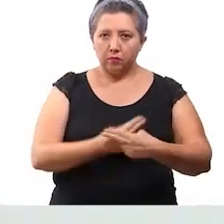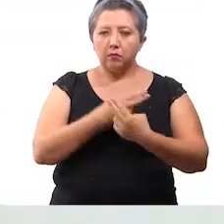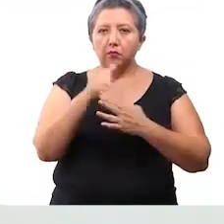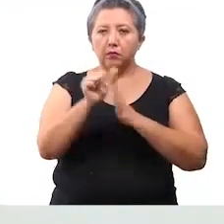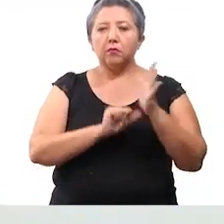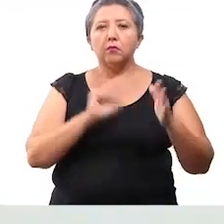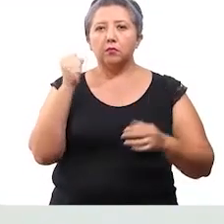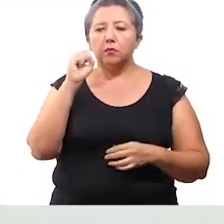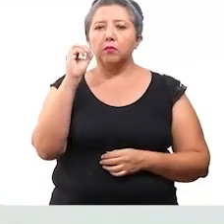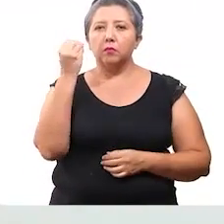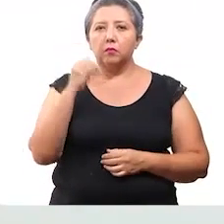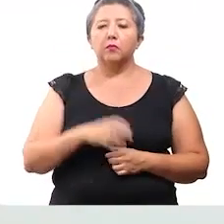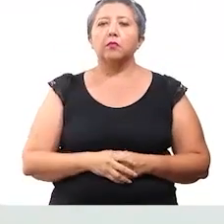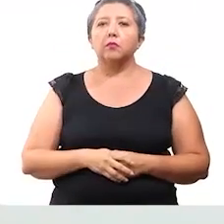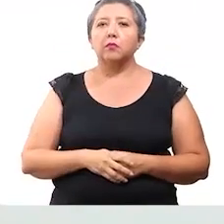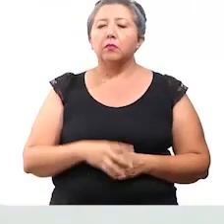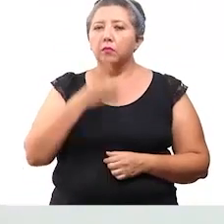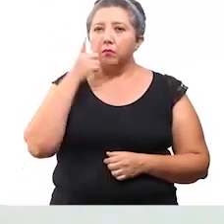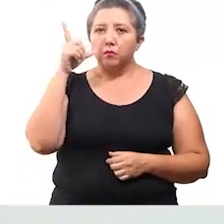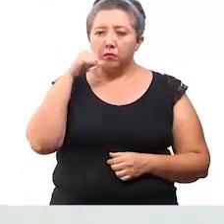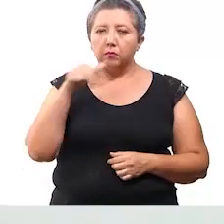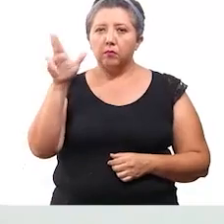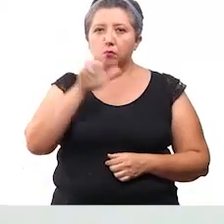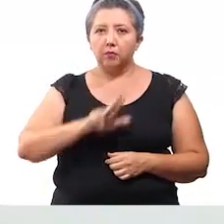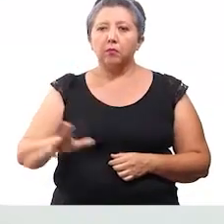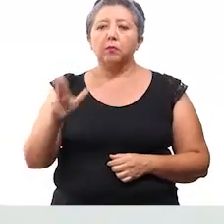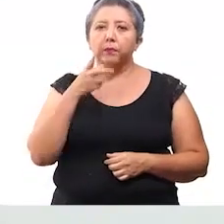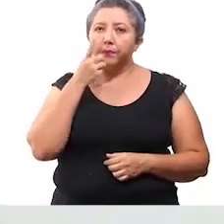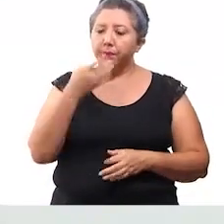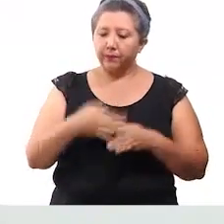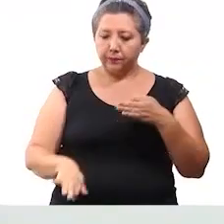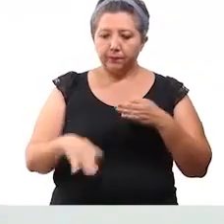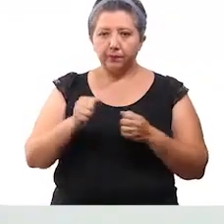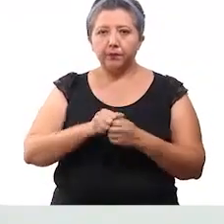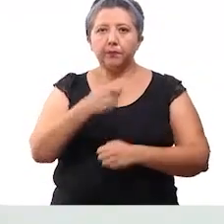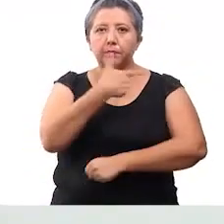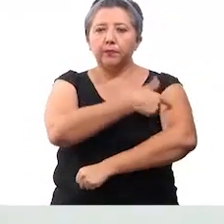los meses de septiembre y octubre, y mañana martes termina este proceso con la vacunación